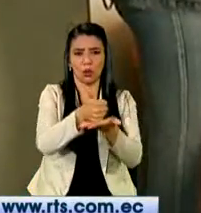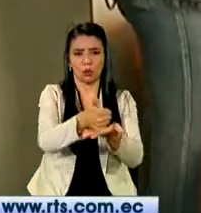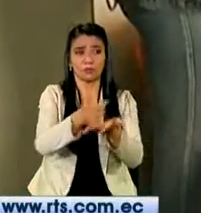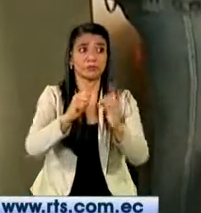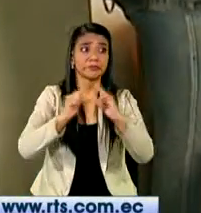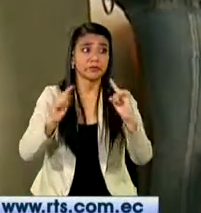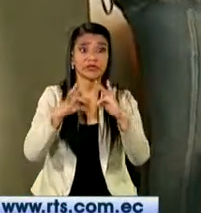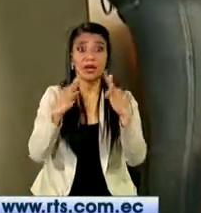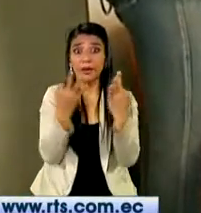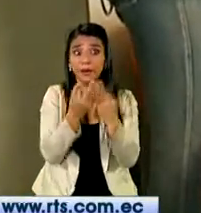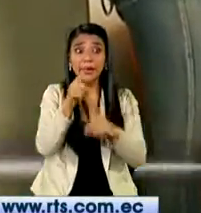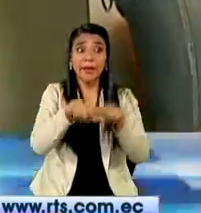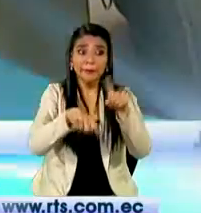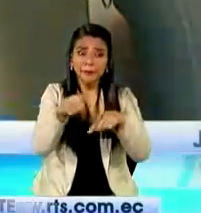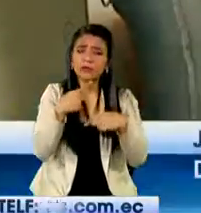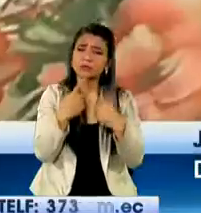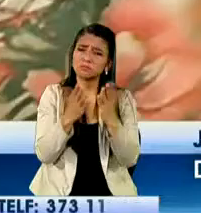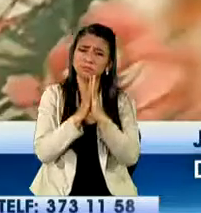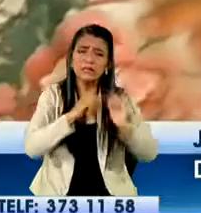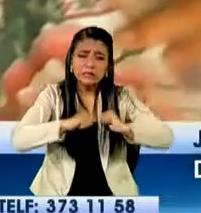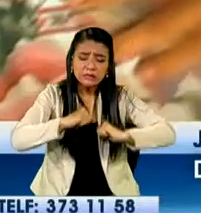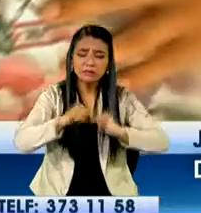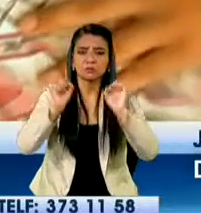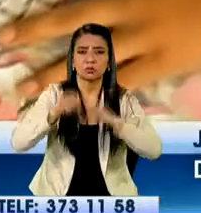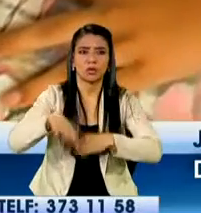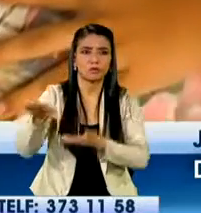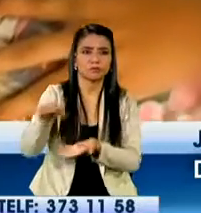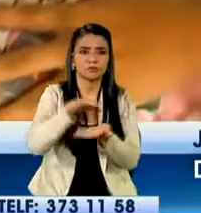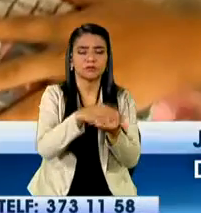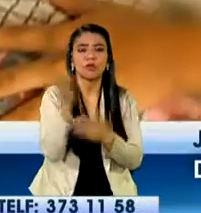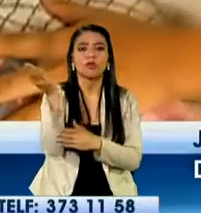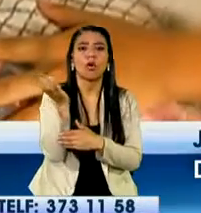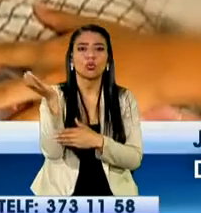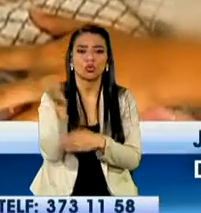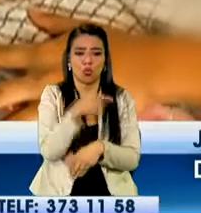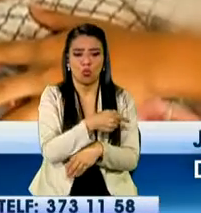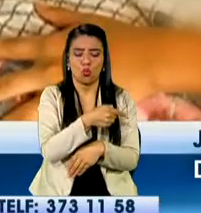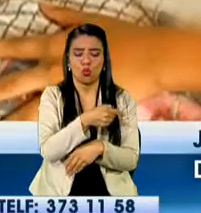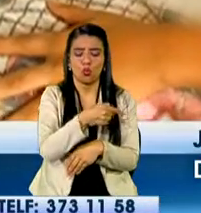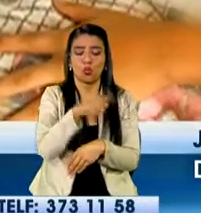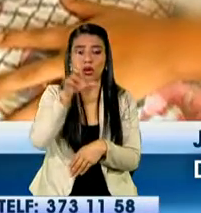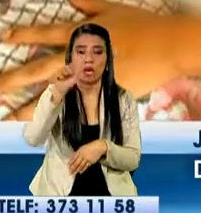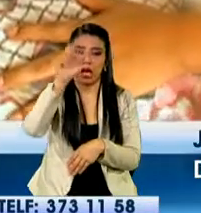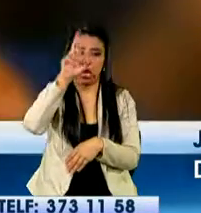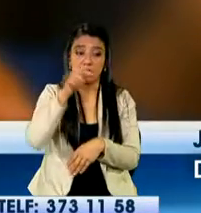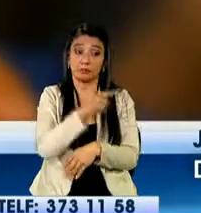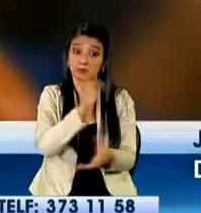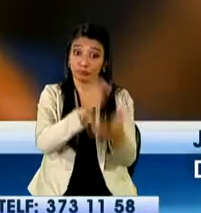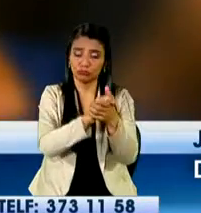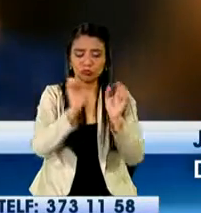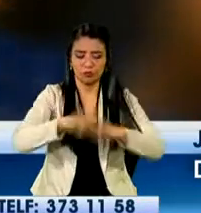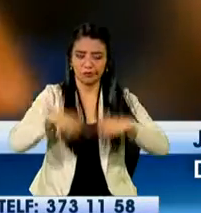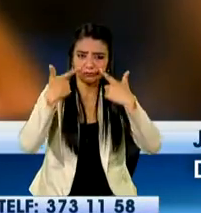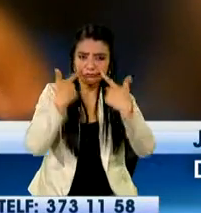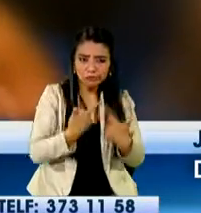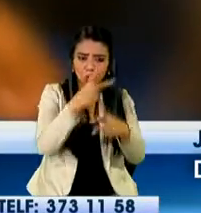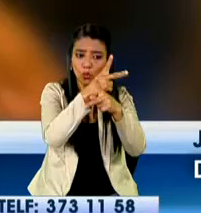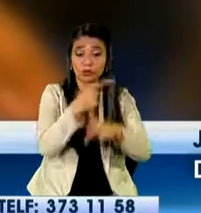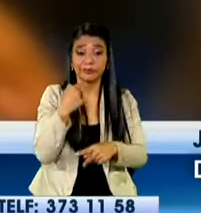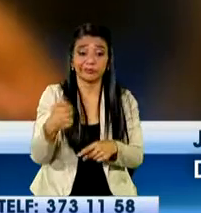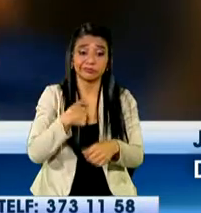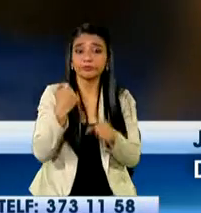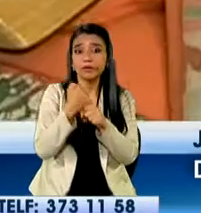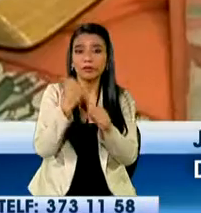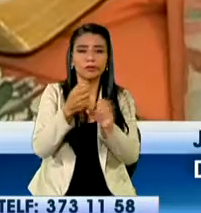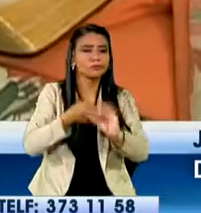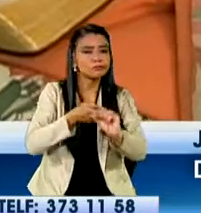amigos insisten en que se agilite el trámite para la entrega del bono Joaquín Gallegos Lara, para que su esposa cuide de él, ya que tuvo que renunciar a su